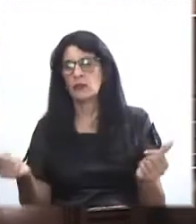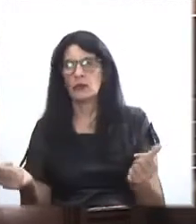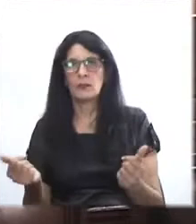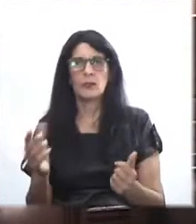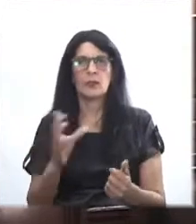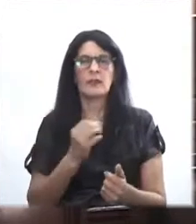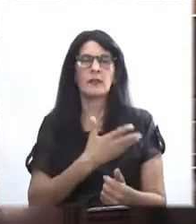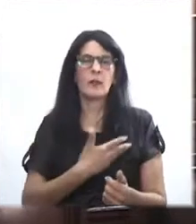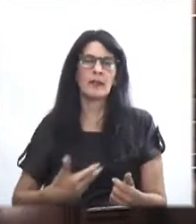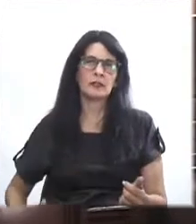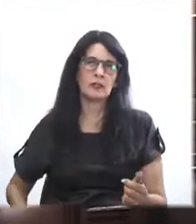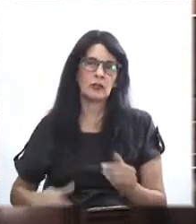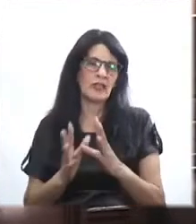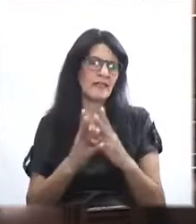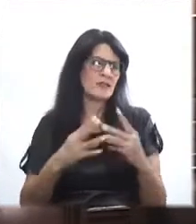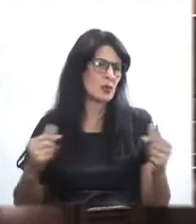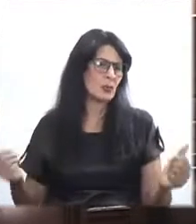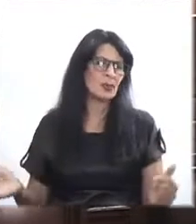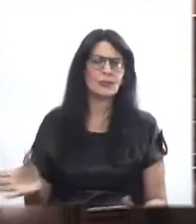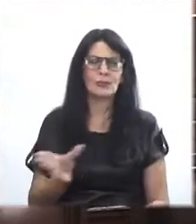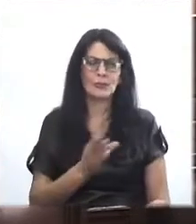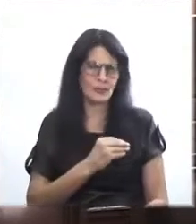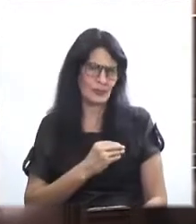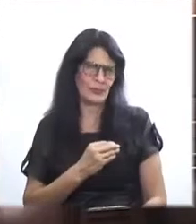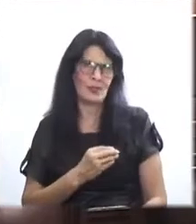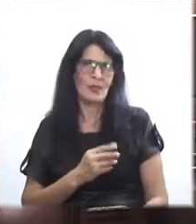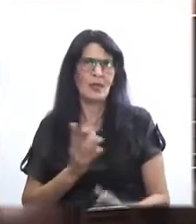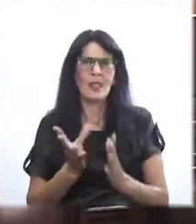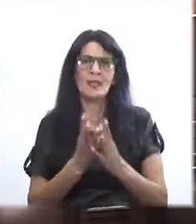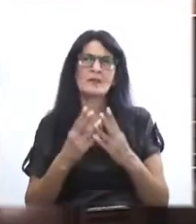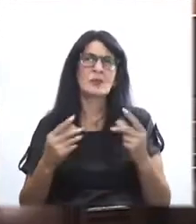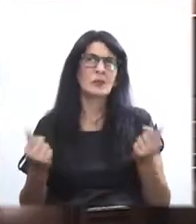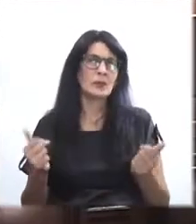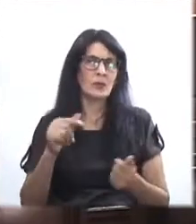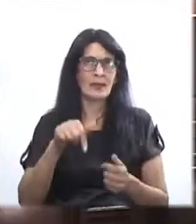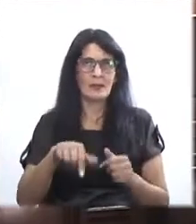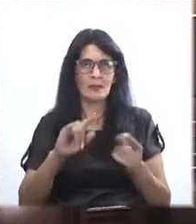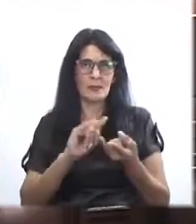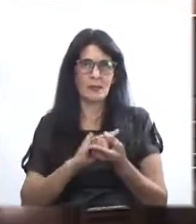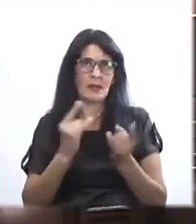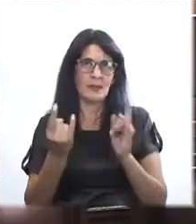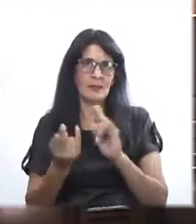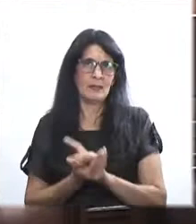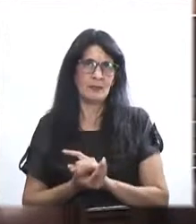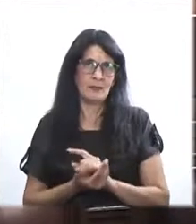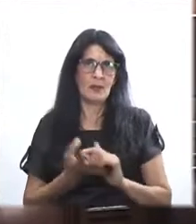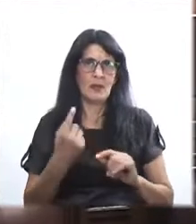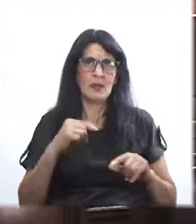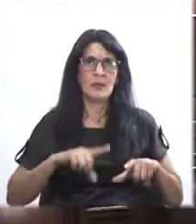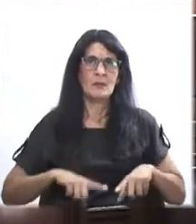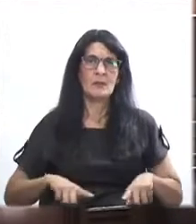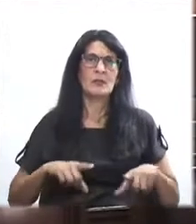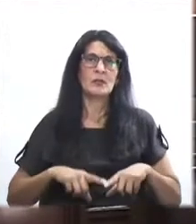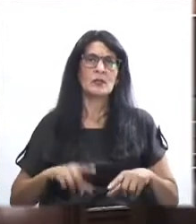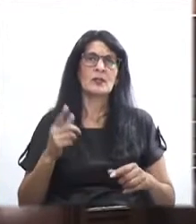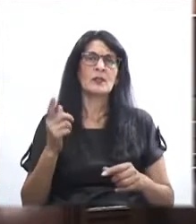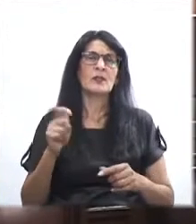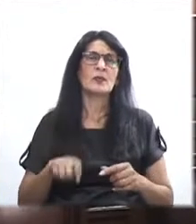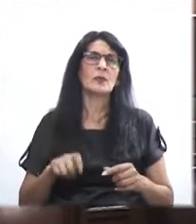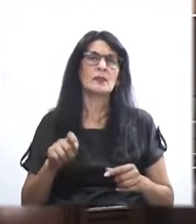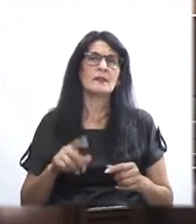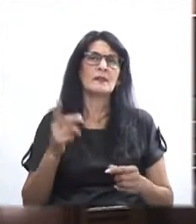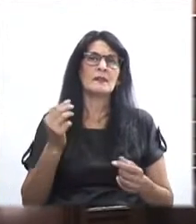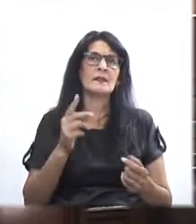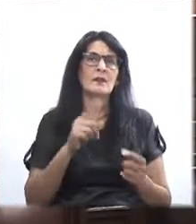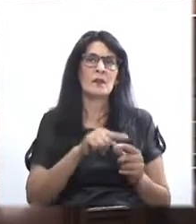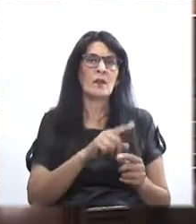patrones, disolvió todo en la dictadura. Disolvió el Parlamento. Nombró un Ministerio de Justicia y lo sustituyó por el Poder